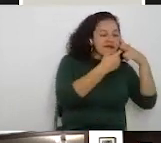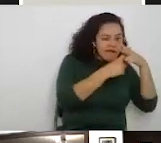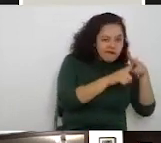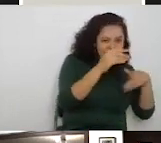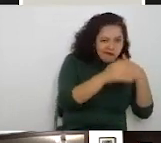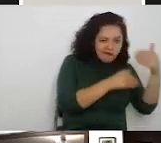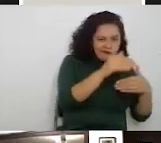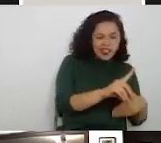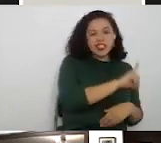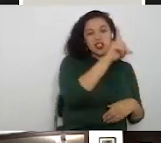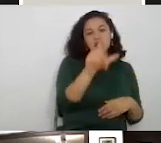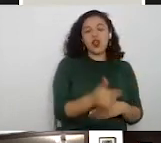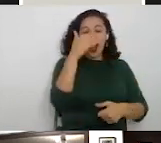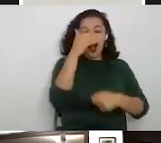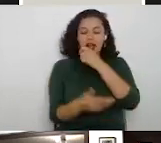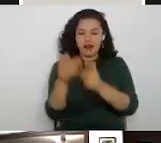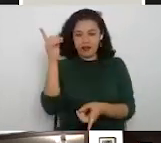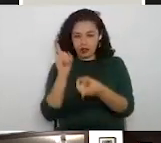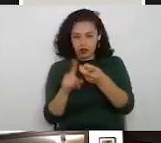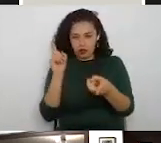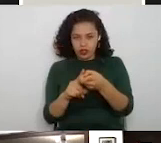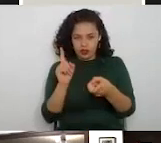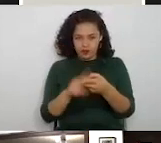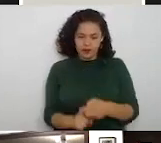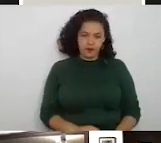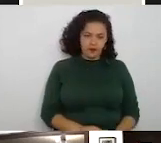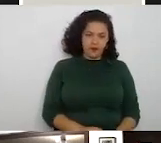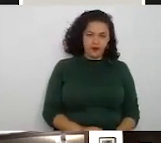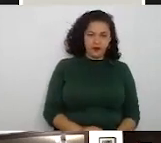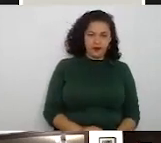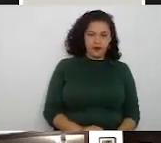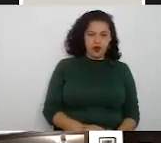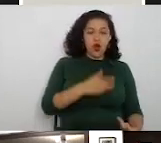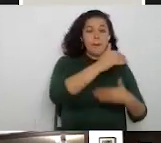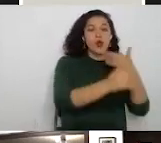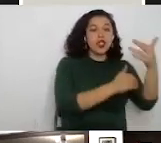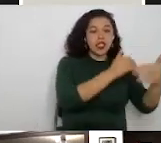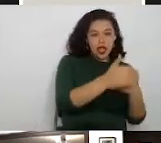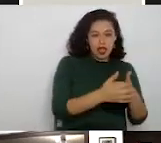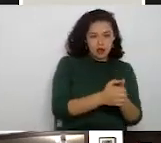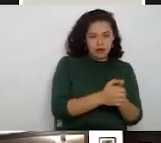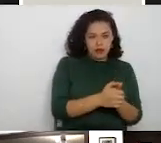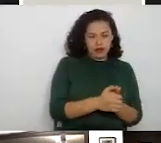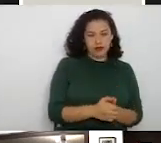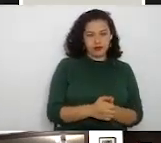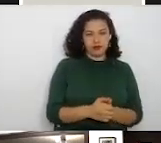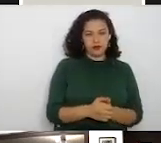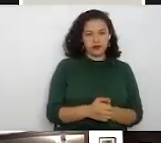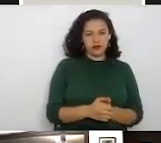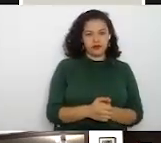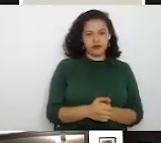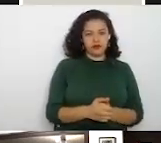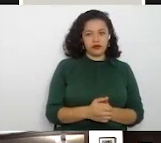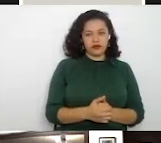procedimiento y dónde concluye, ¿no? Un procedimiento, es decir, la forma de